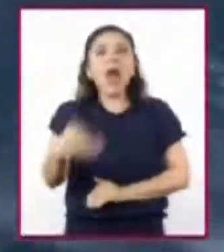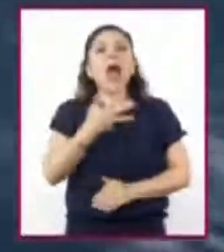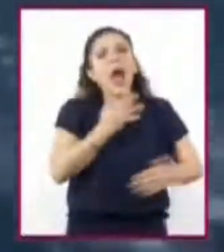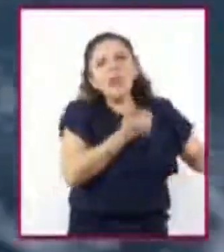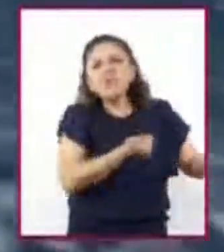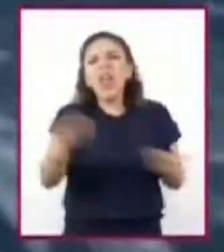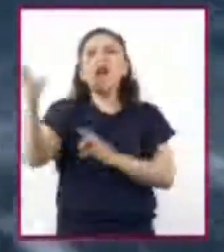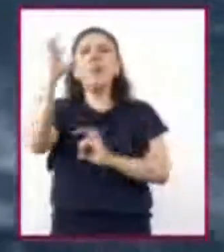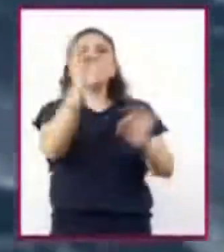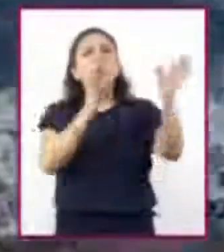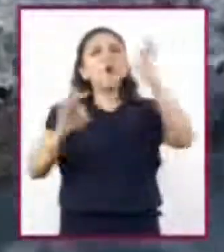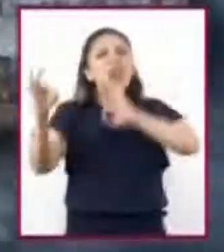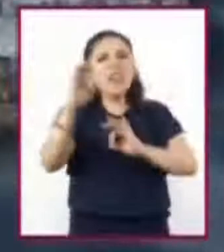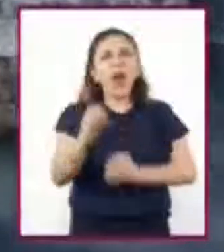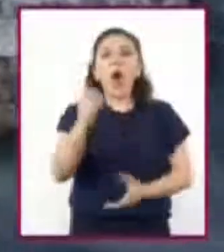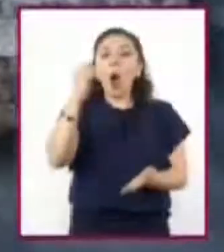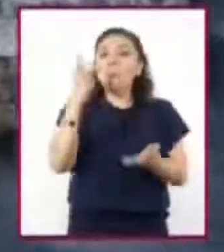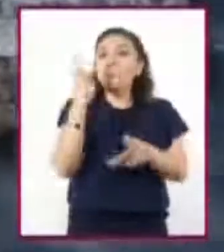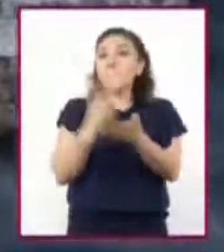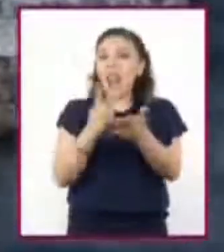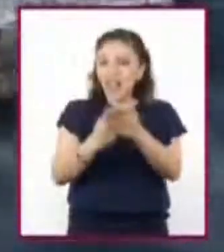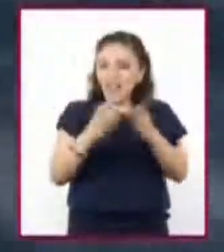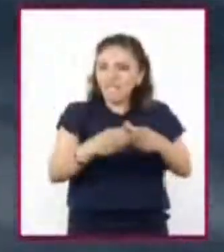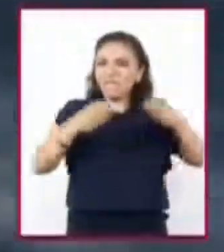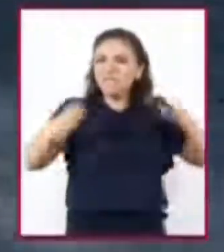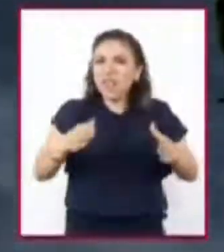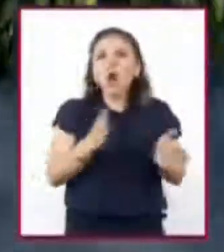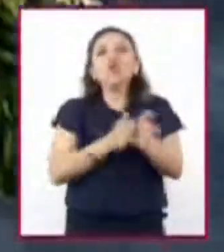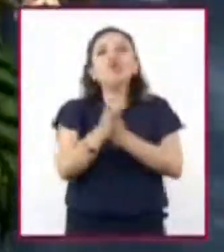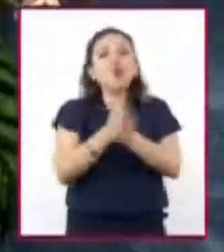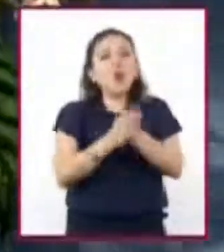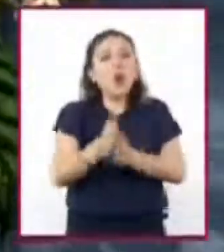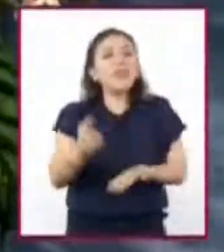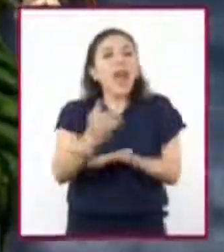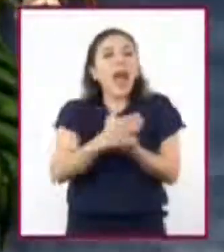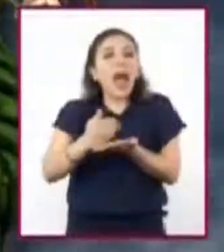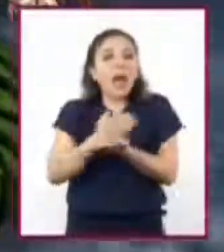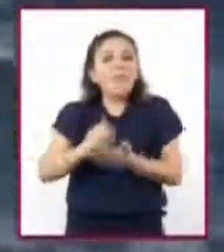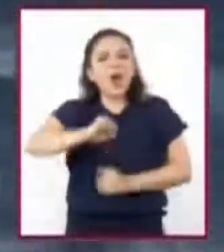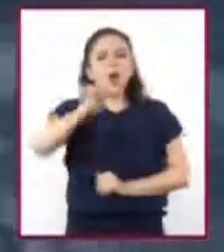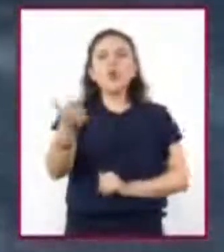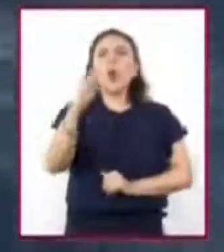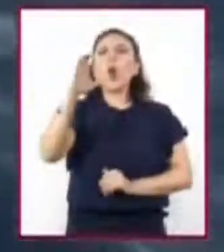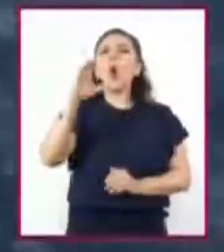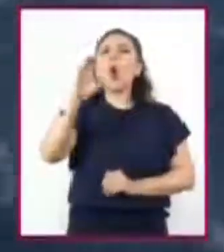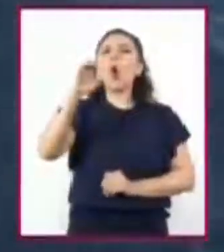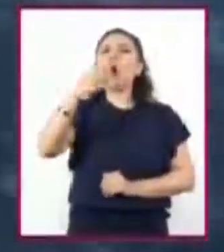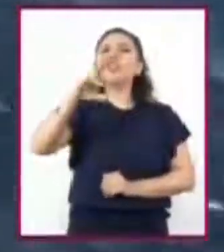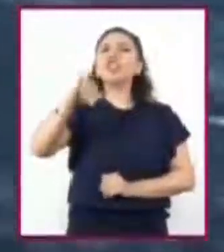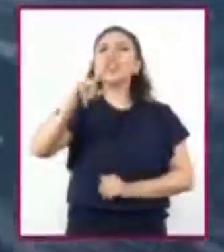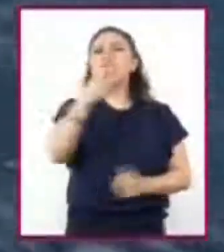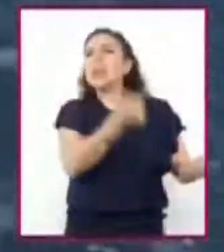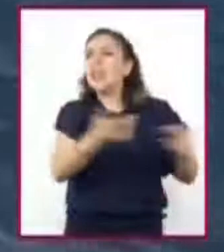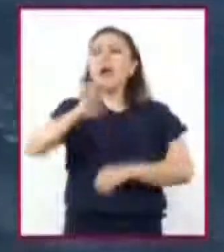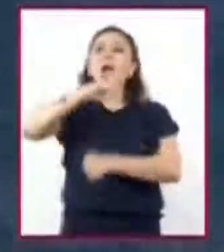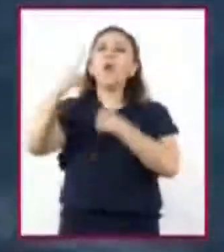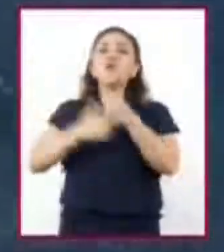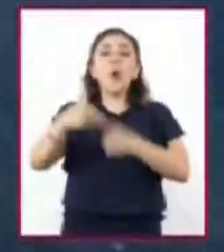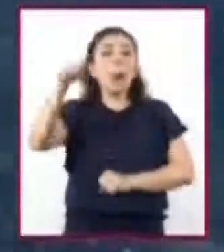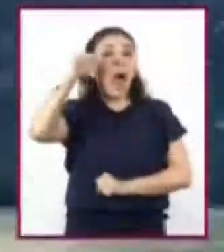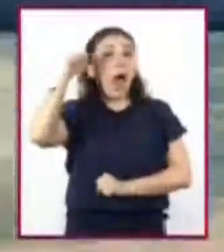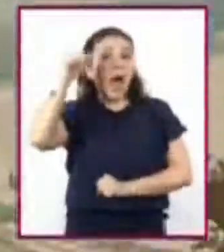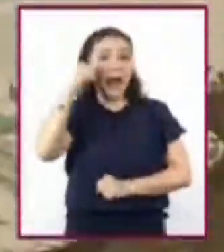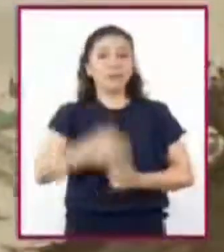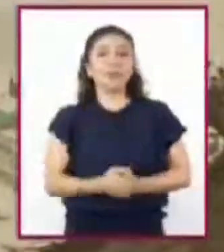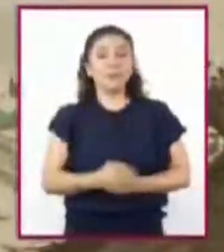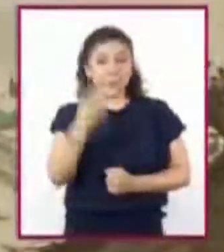enviaban monedas, lingotes de plata, cacao, café y grana cochinilla hacia Europa y Asia.